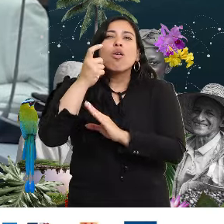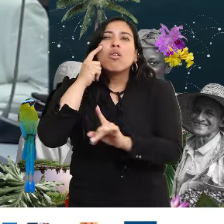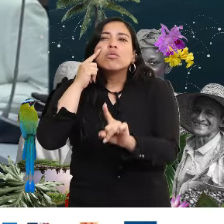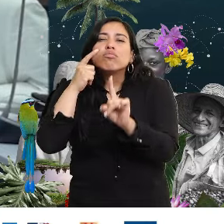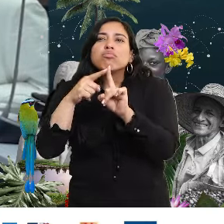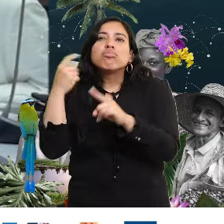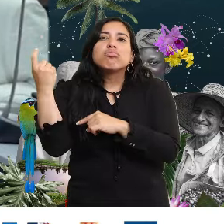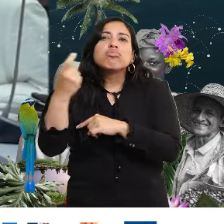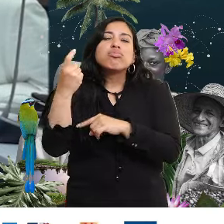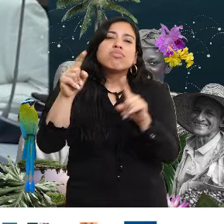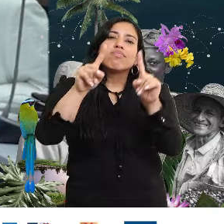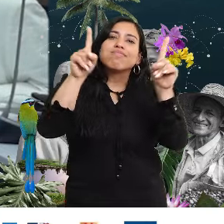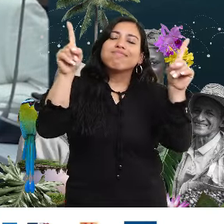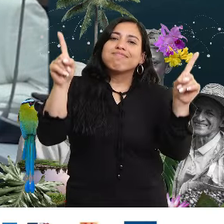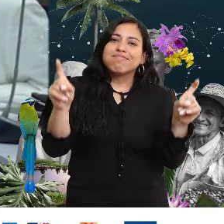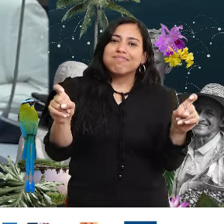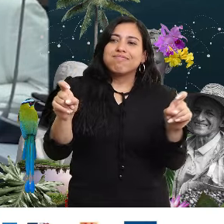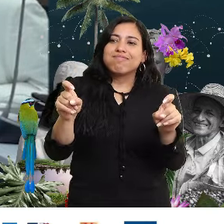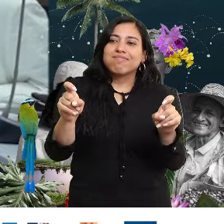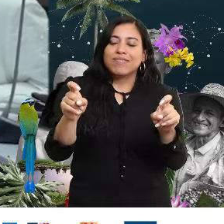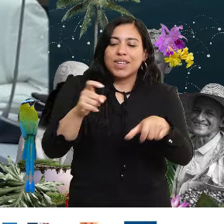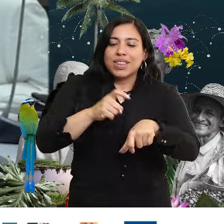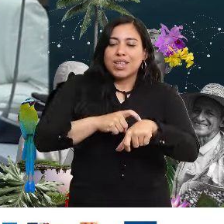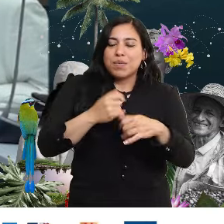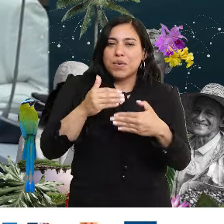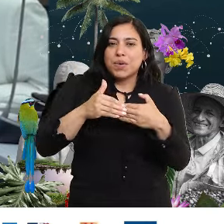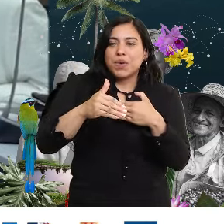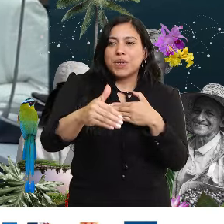grandes preguntas que este tiempo nos trae a todos.